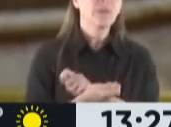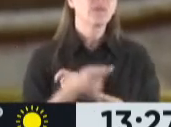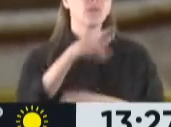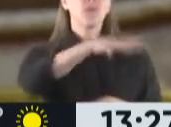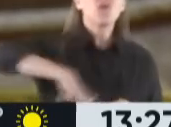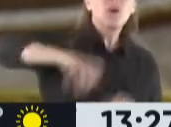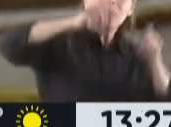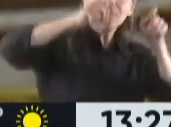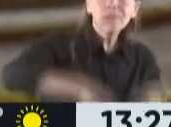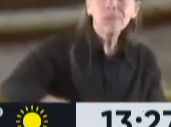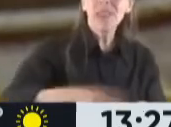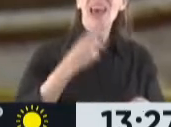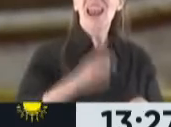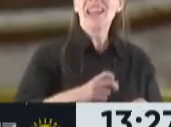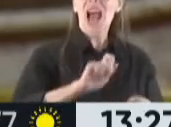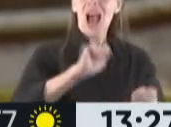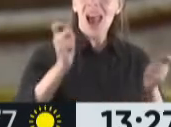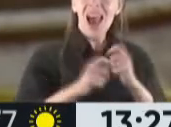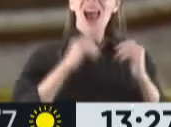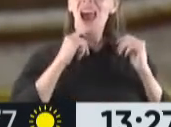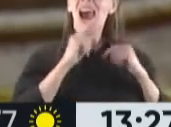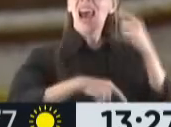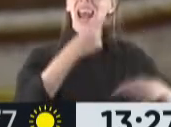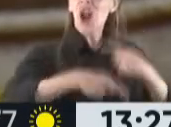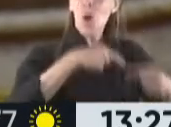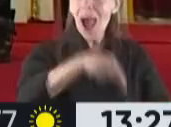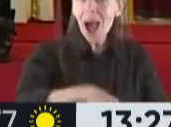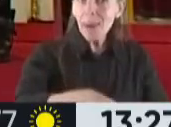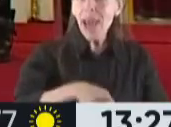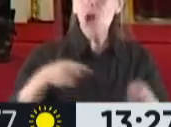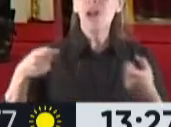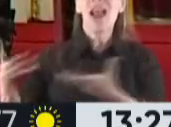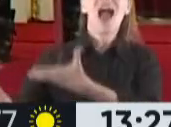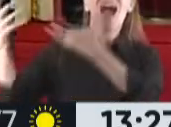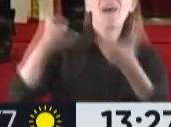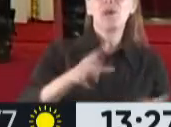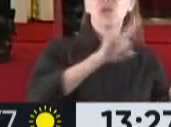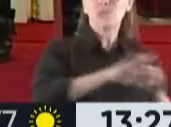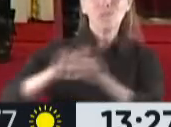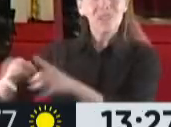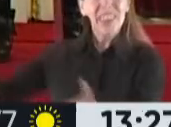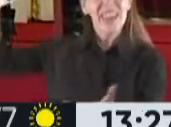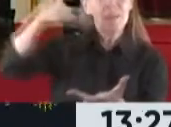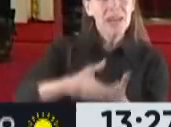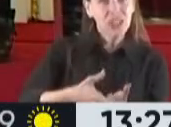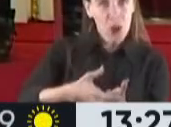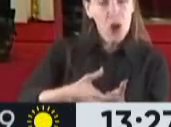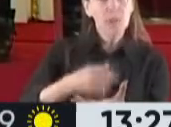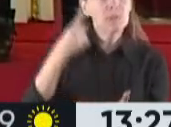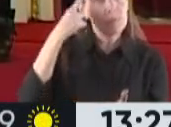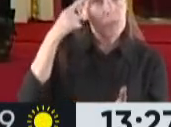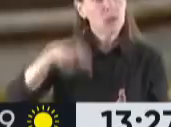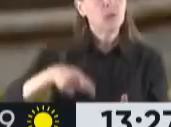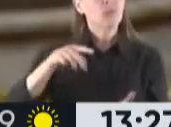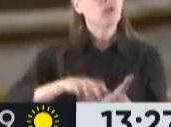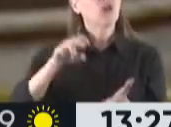regional de energía renovable con el apoyo de Global Gateway, esa plataforma de inversión. Y esto es, creo, una buena noticia para